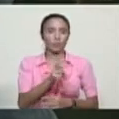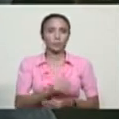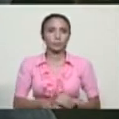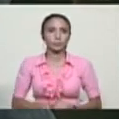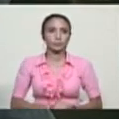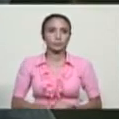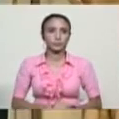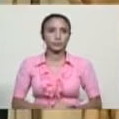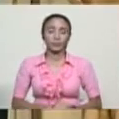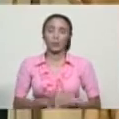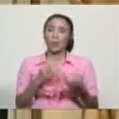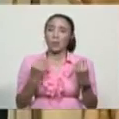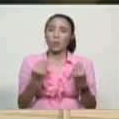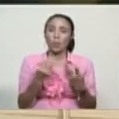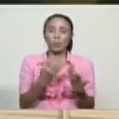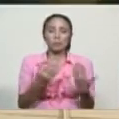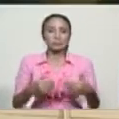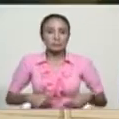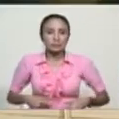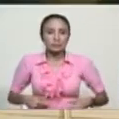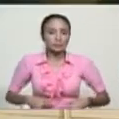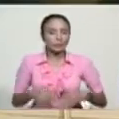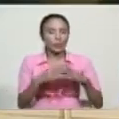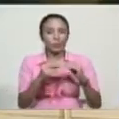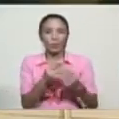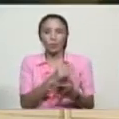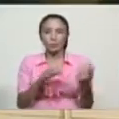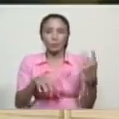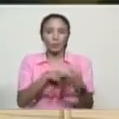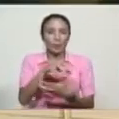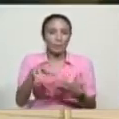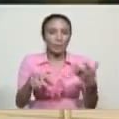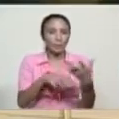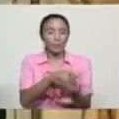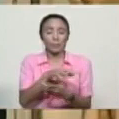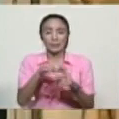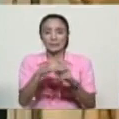y cómo nos ha tocado en todas las circunstancias remontar